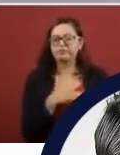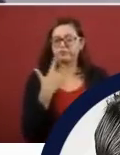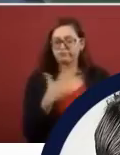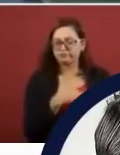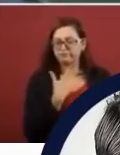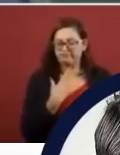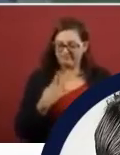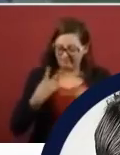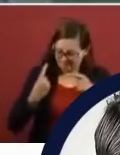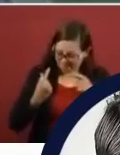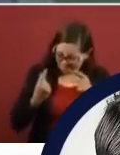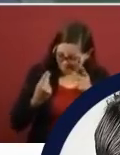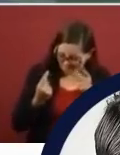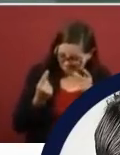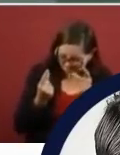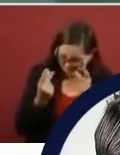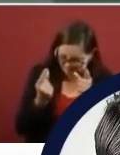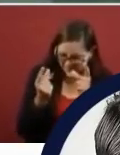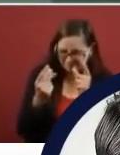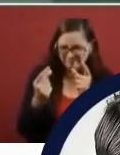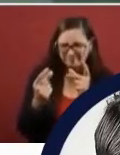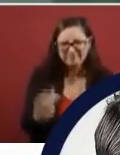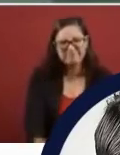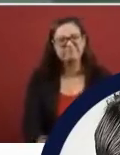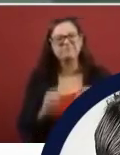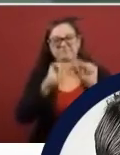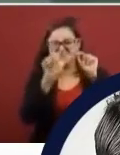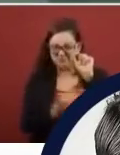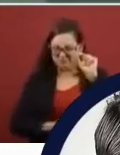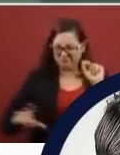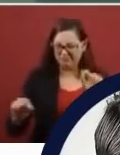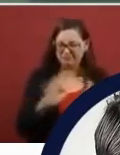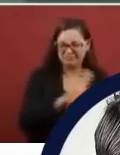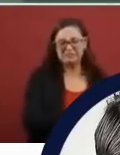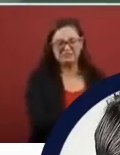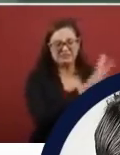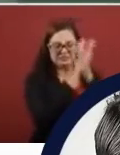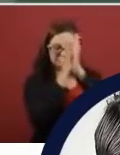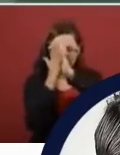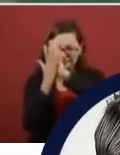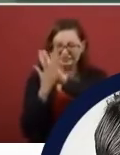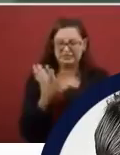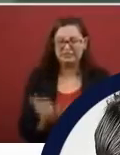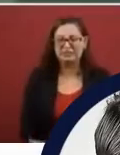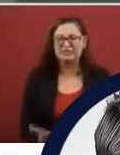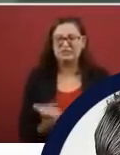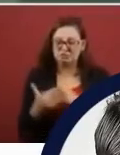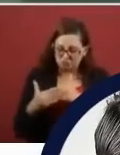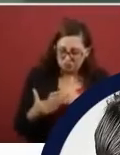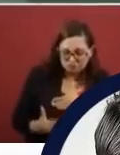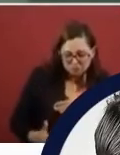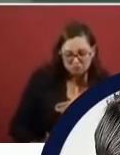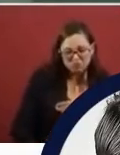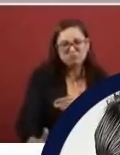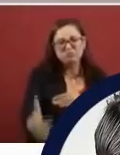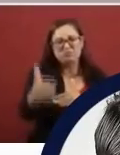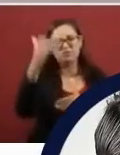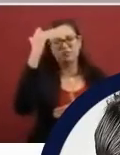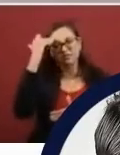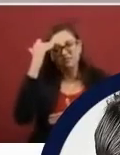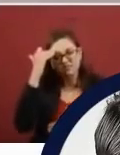una campaña política, una cruzada cultural, que todavía le falta mucho y que está muy bien que se esté echando a andar,